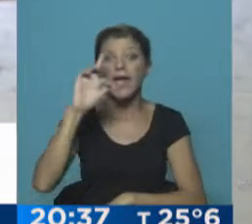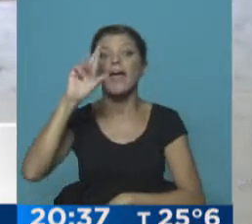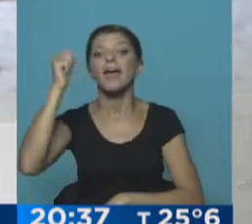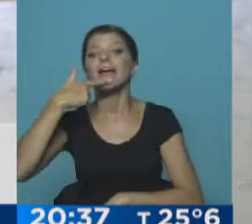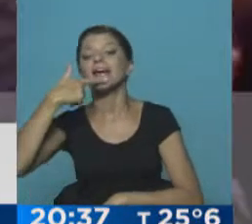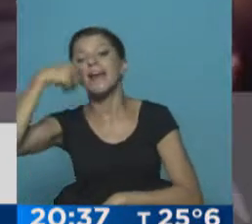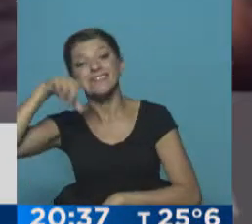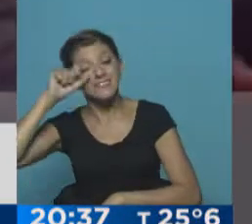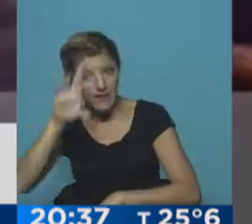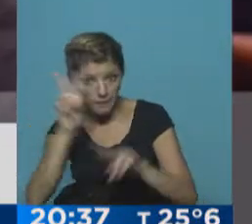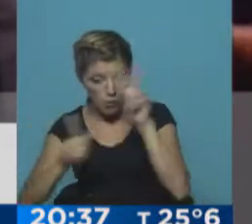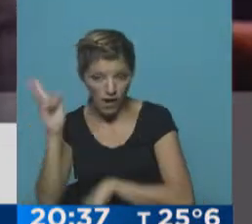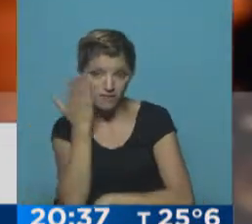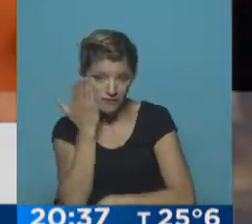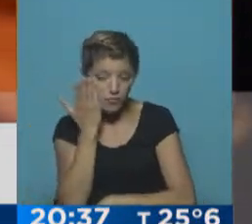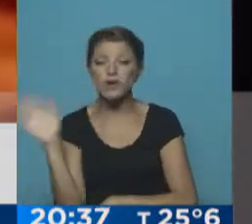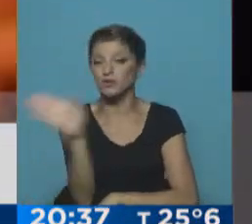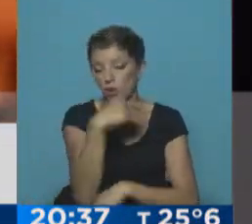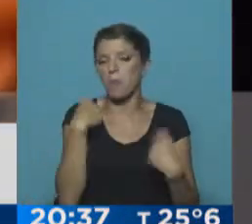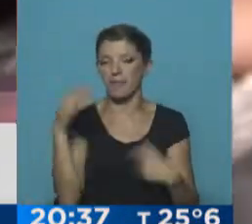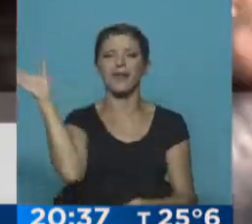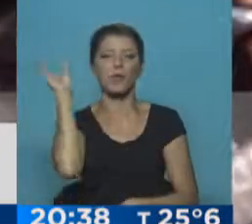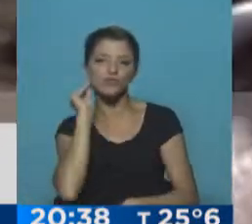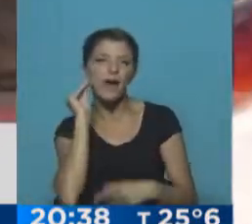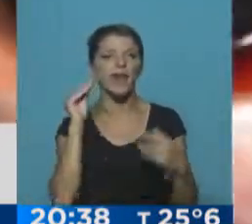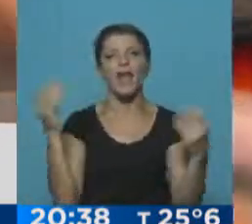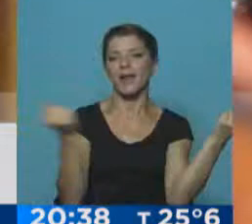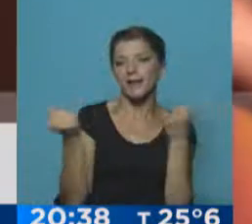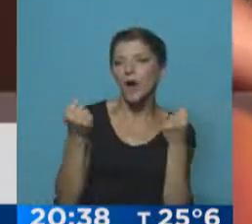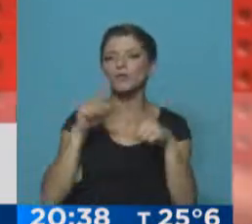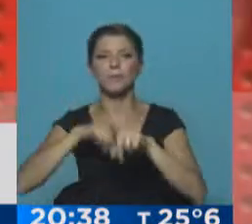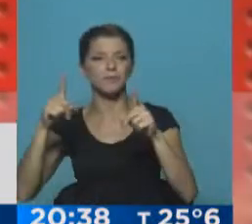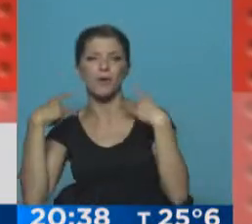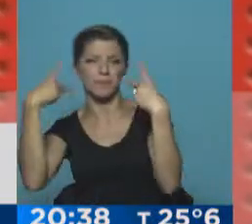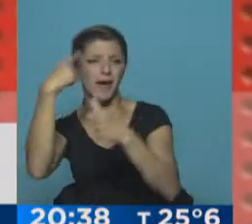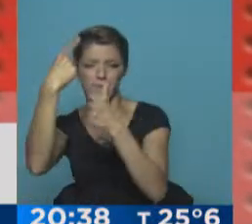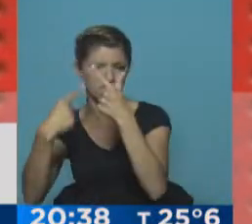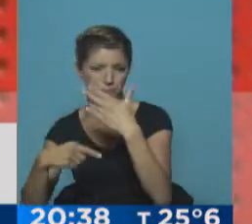que la gente lo disfrute en sus auriculares, en su auto, en su casa, con amigos, en alguna fiesta.